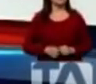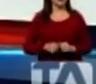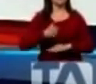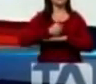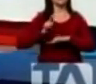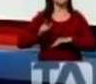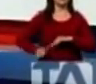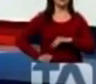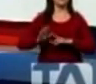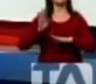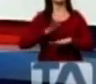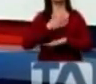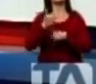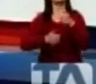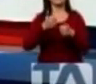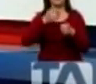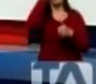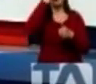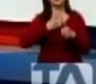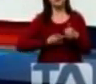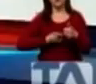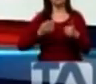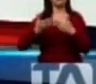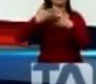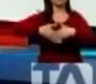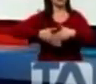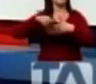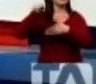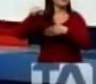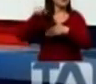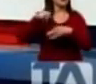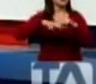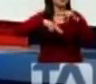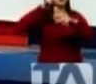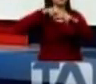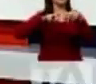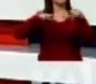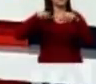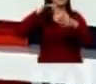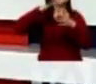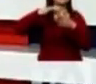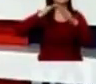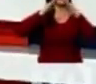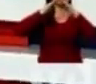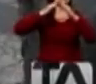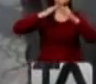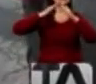fue tomada en virtud del peligro que existe en esta construcción que está ubicada en una zona de riesgo.